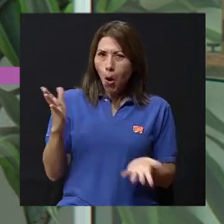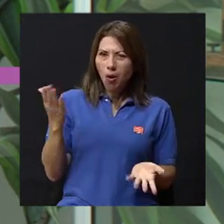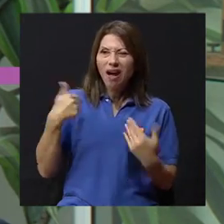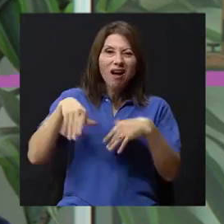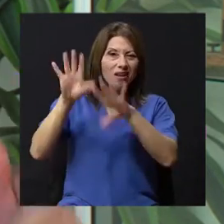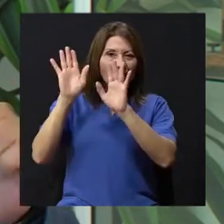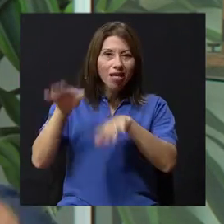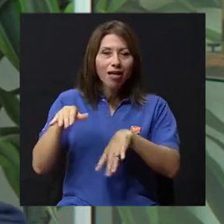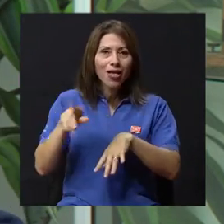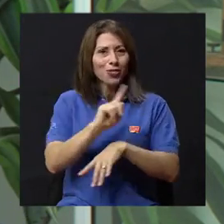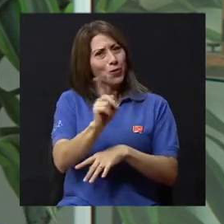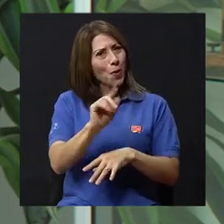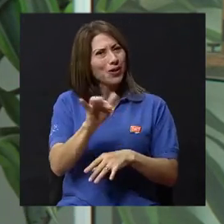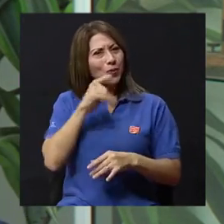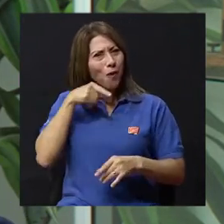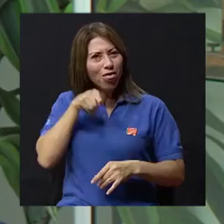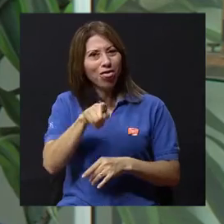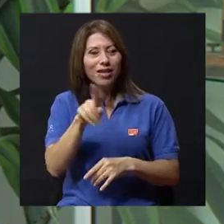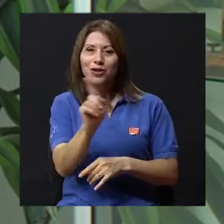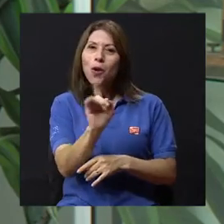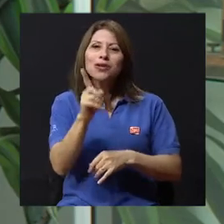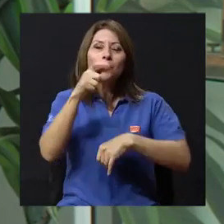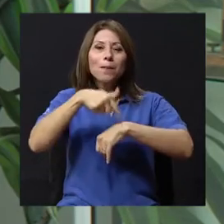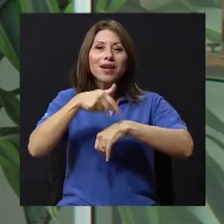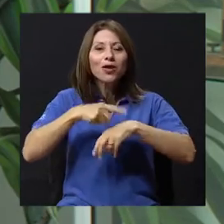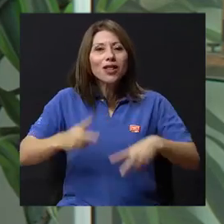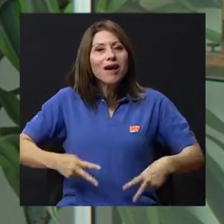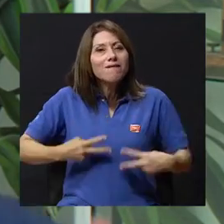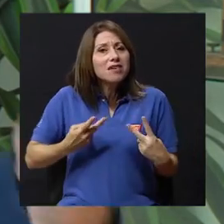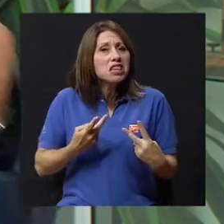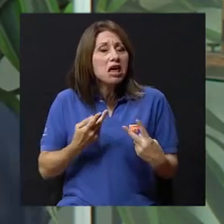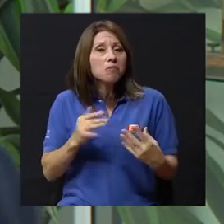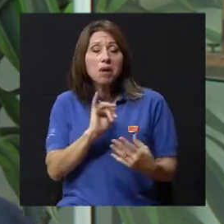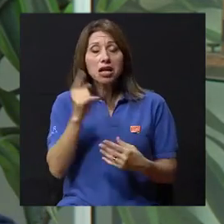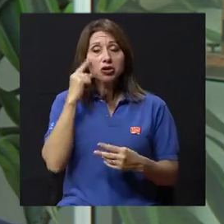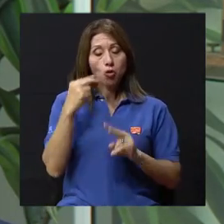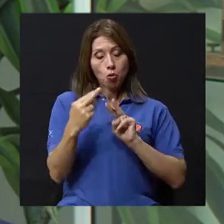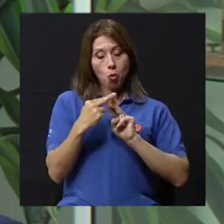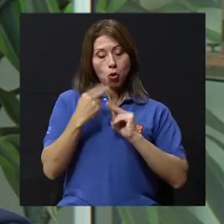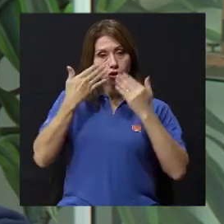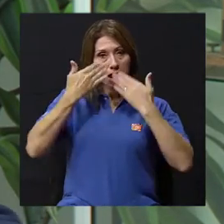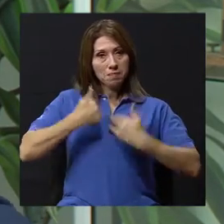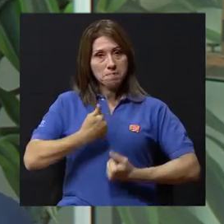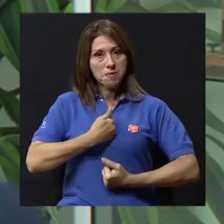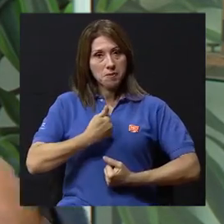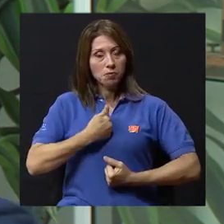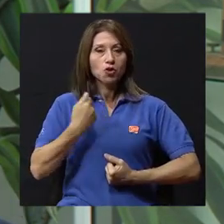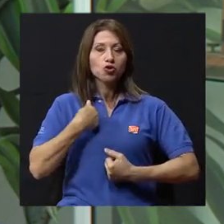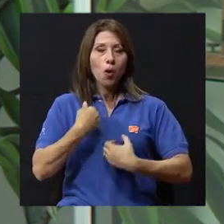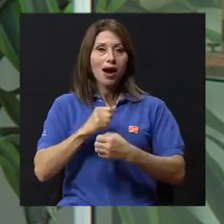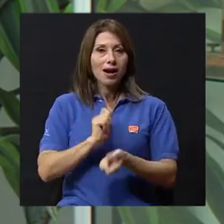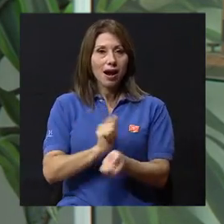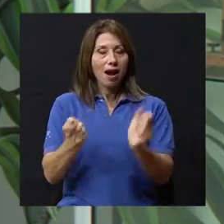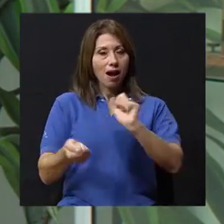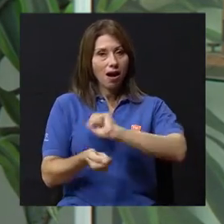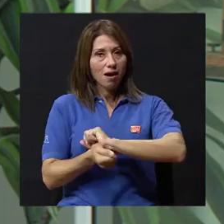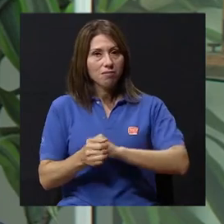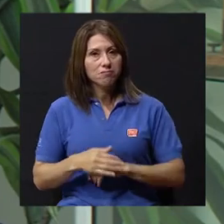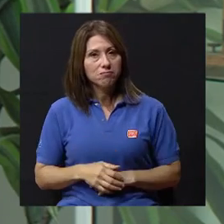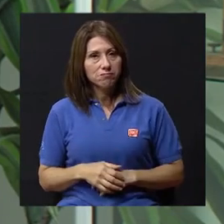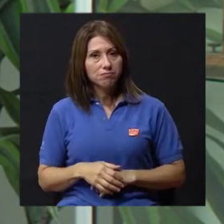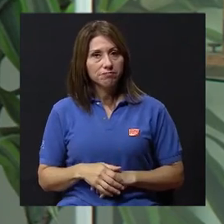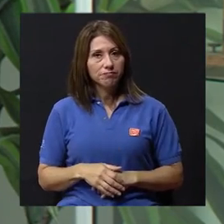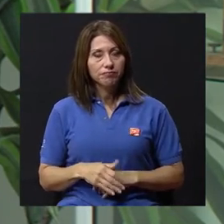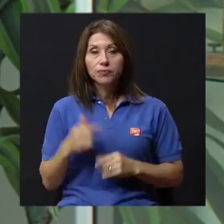de la vida, como cualquier periodo, que es una oportunidad para que yo me conozca a mí mismo y para que yo haga cambios. Yo